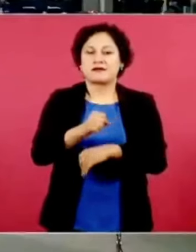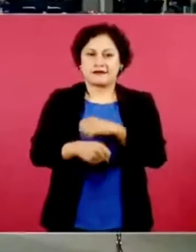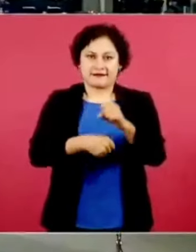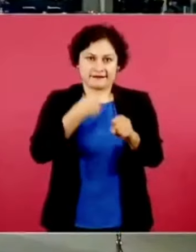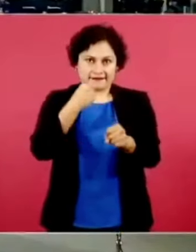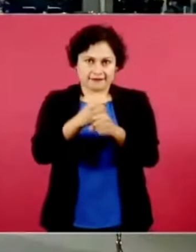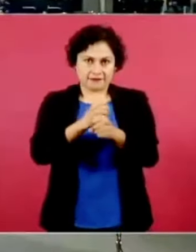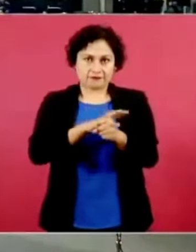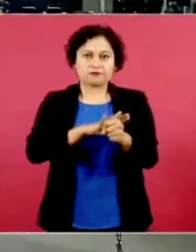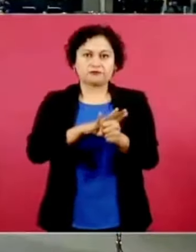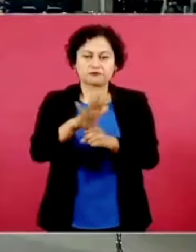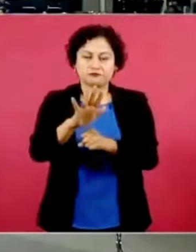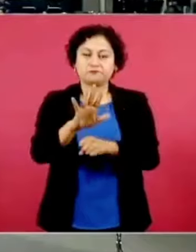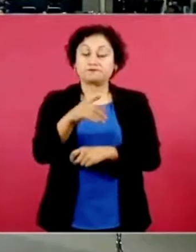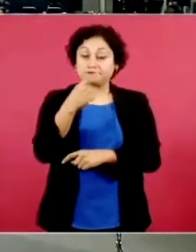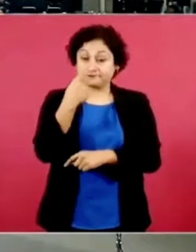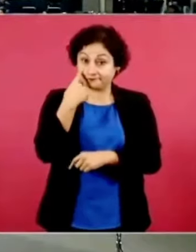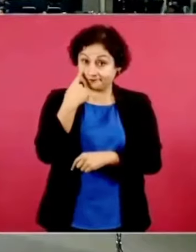Estaba